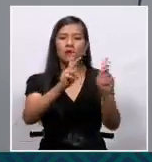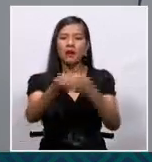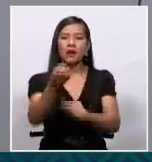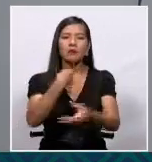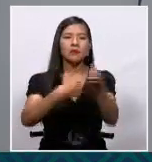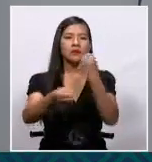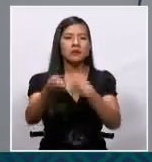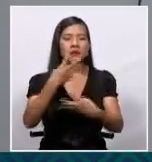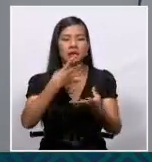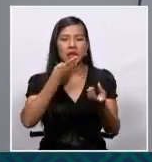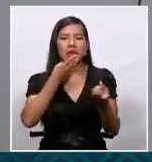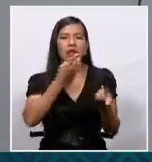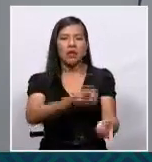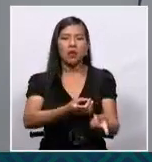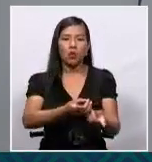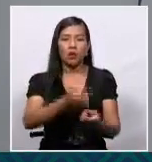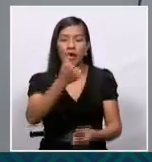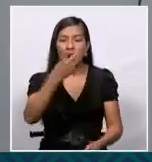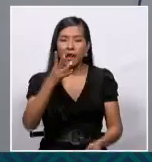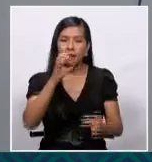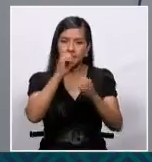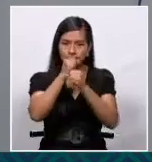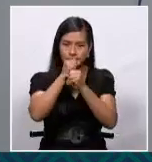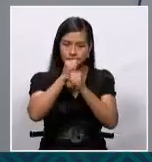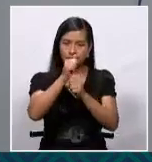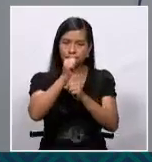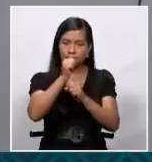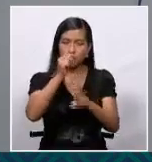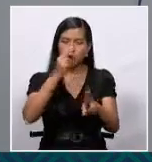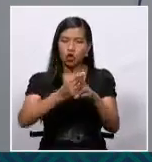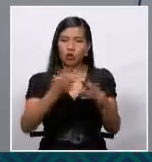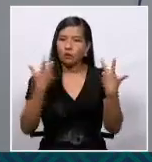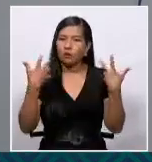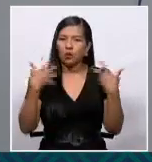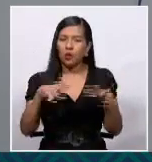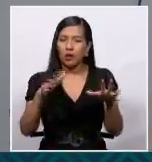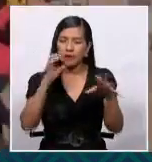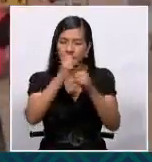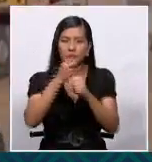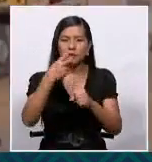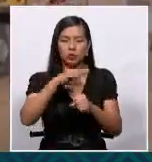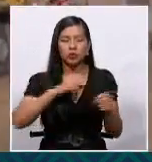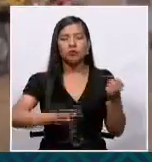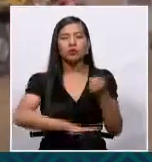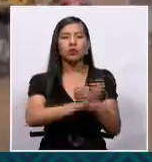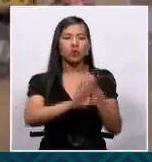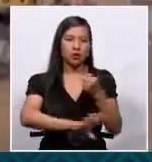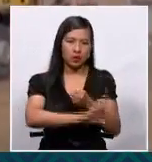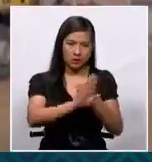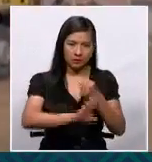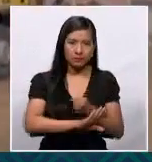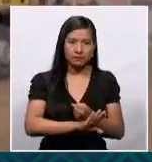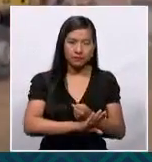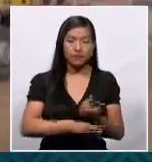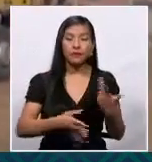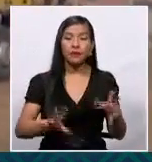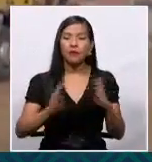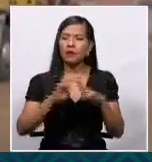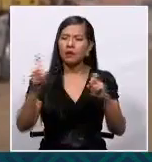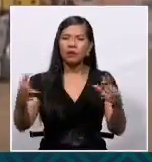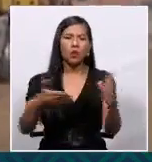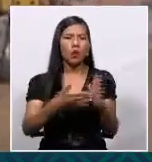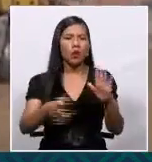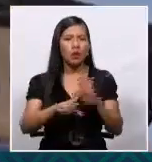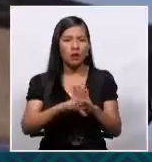de ellas son anónimas, con el nombre resguardado por la aduana. Se informó que los delitos de contrabando e